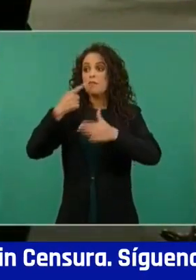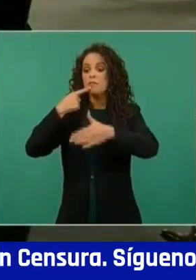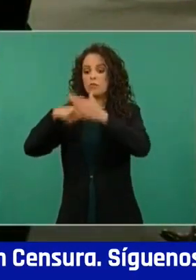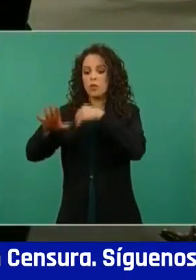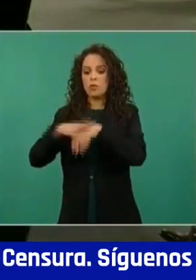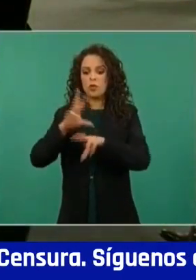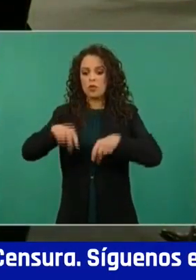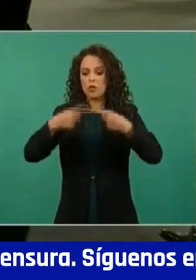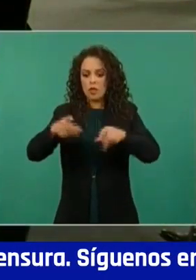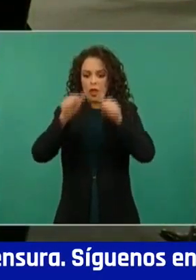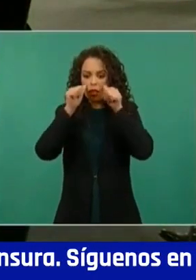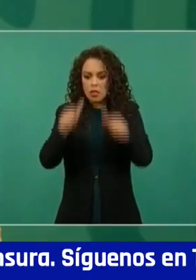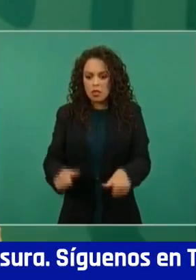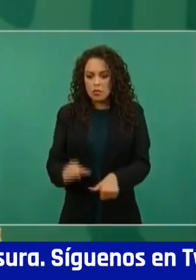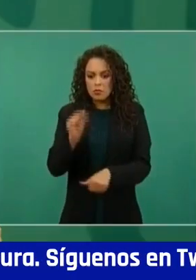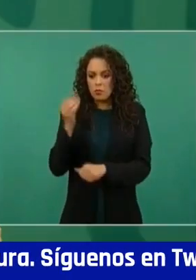Bueno,